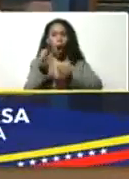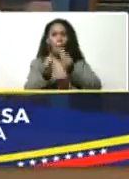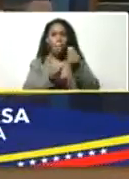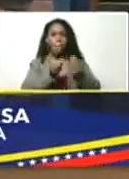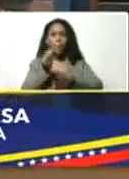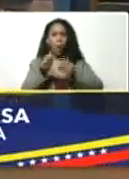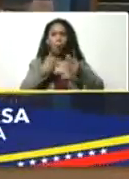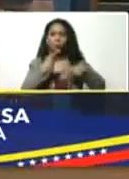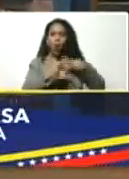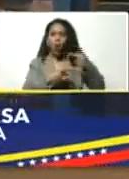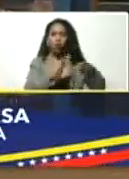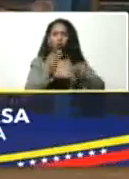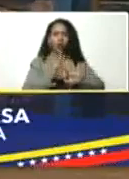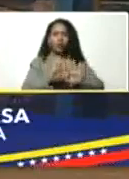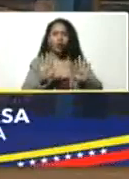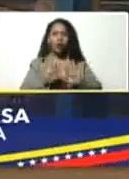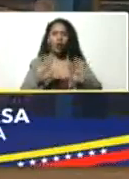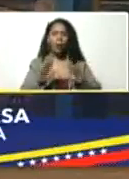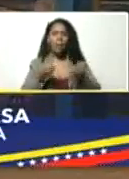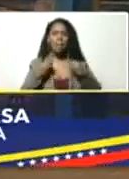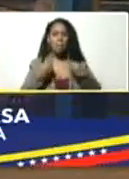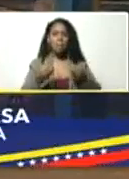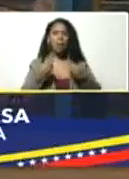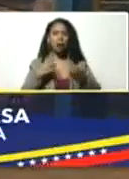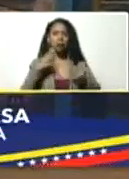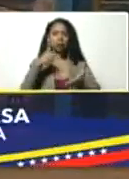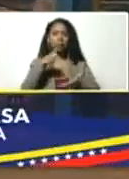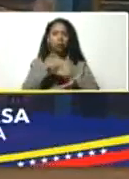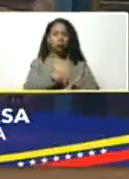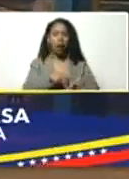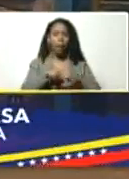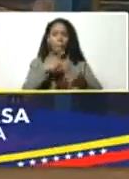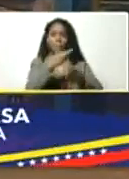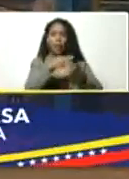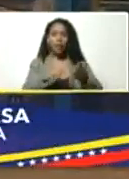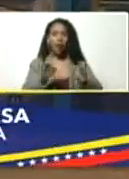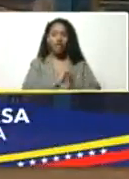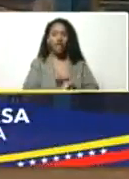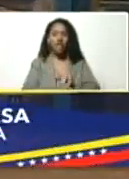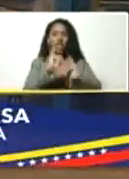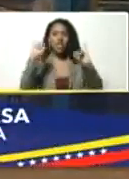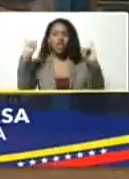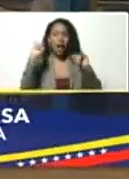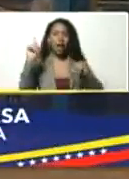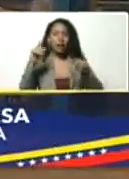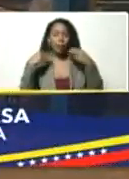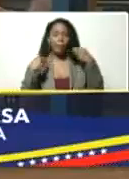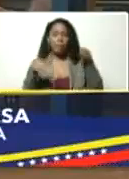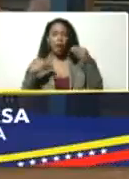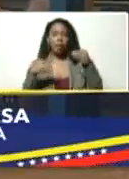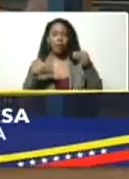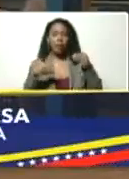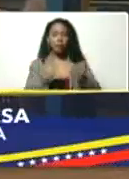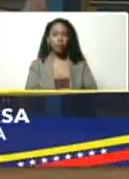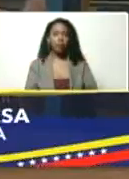el proceso ya para llegar al producto final, que es el polipropileno.